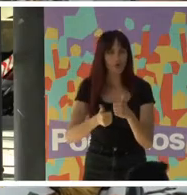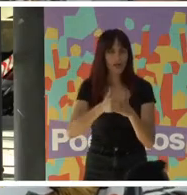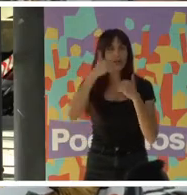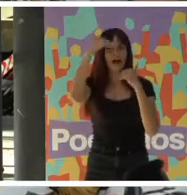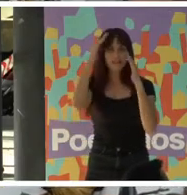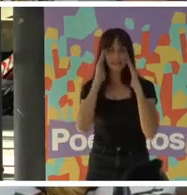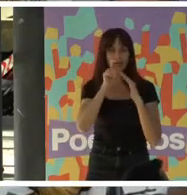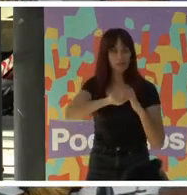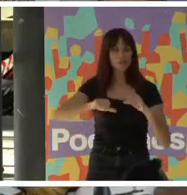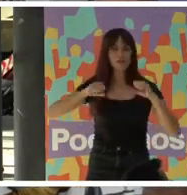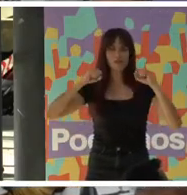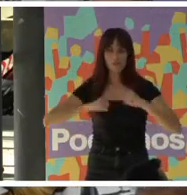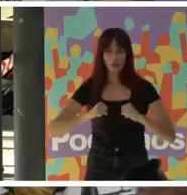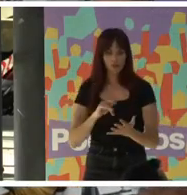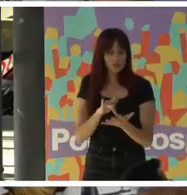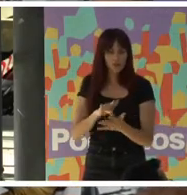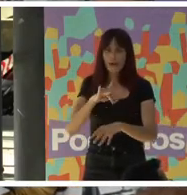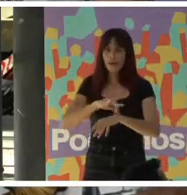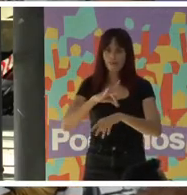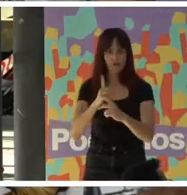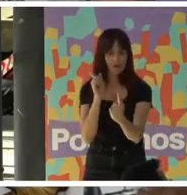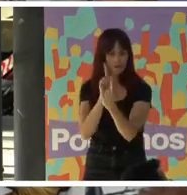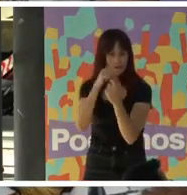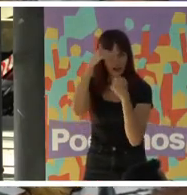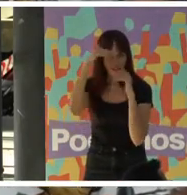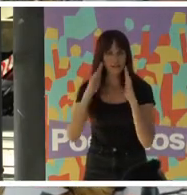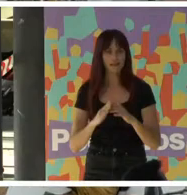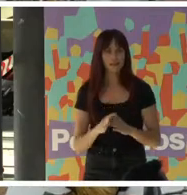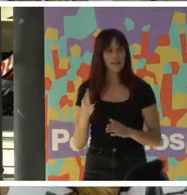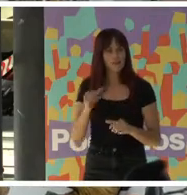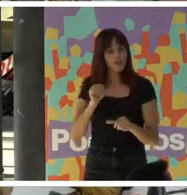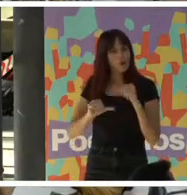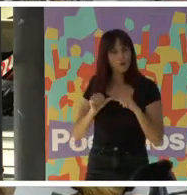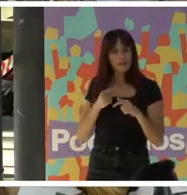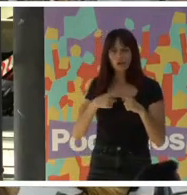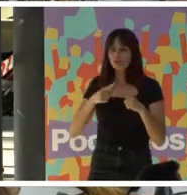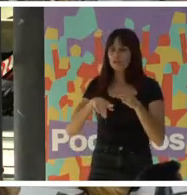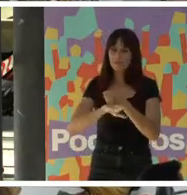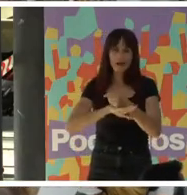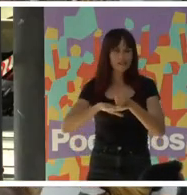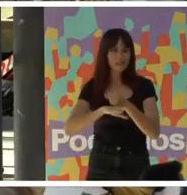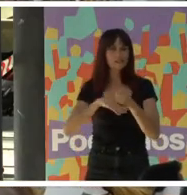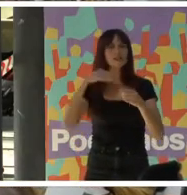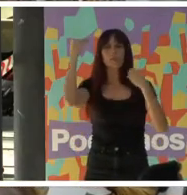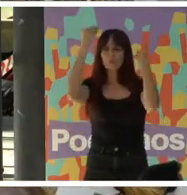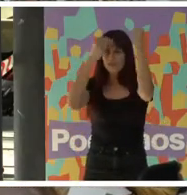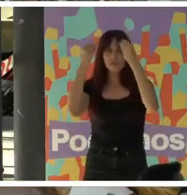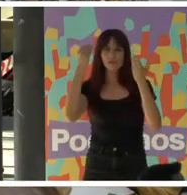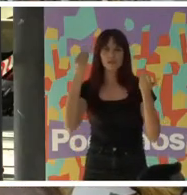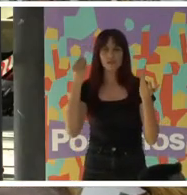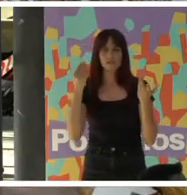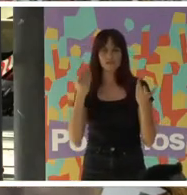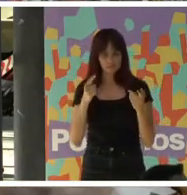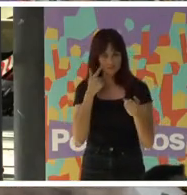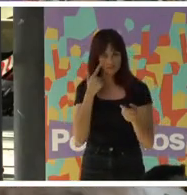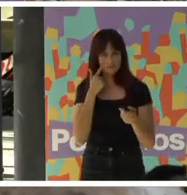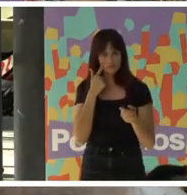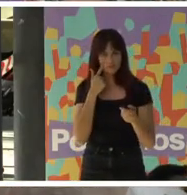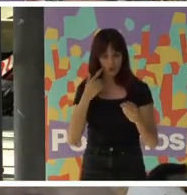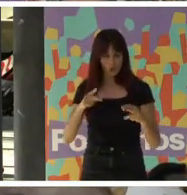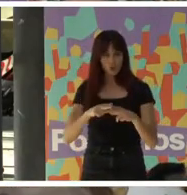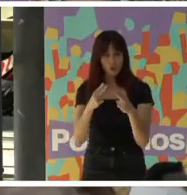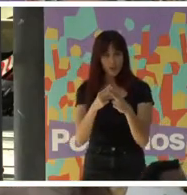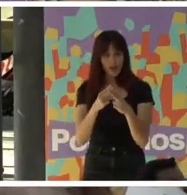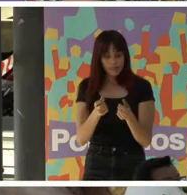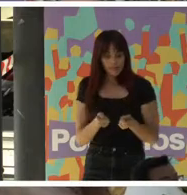las personas mayores, a quien tiene una enfermedad. Tenemos que volver a lo básico, a pensar cómo podemos organizar nuestra